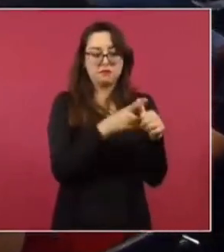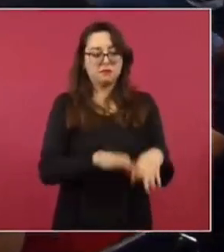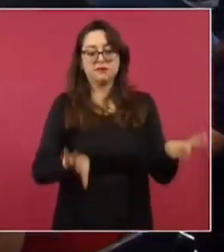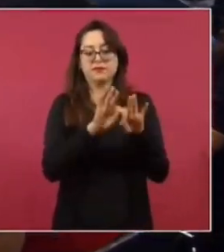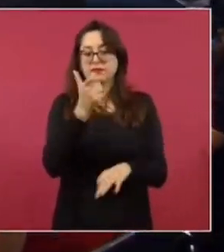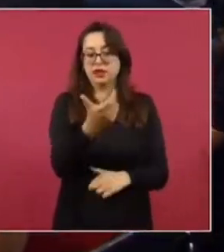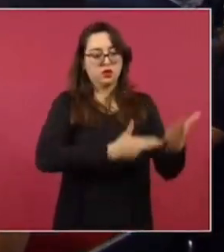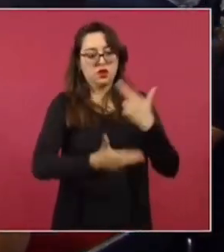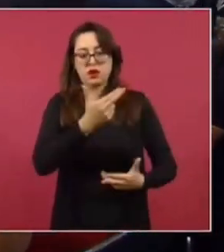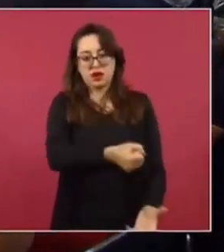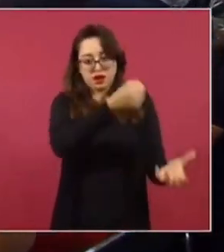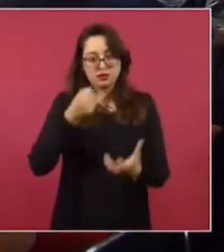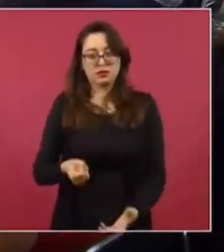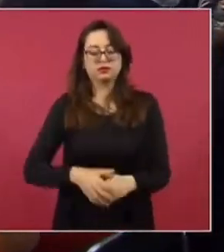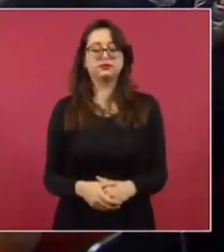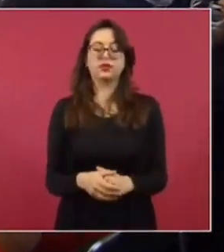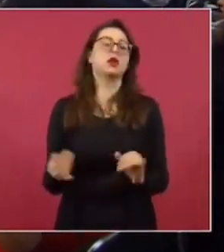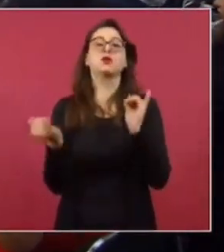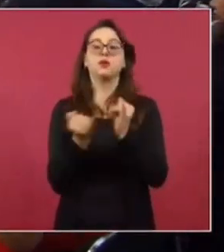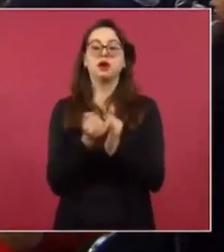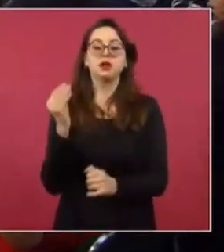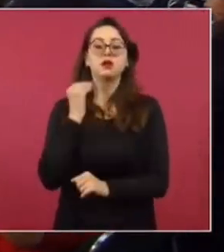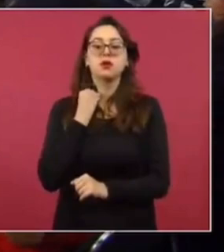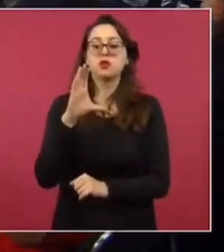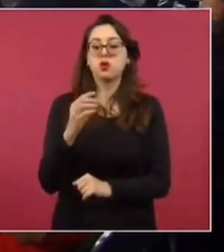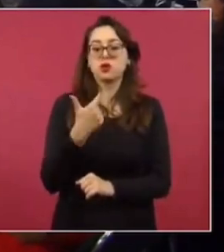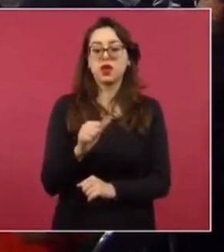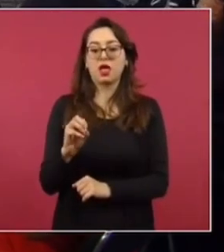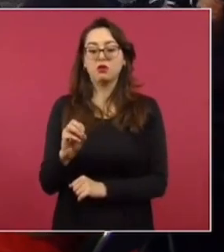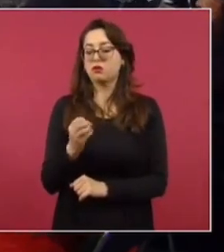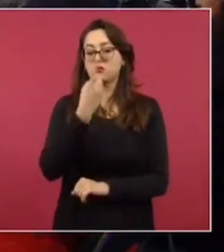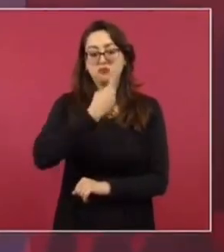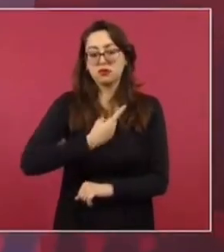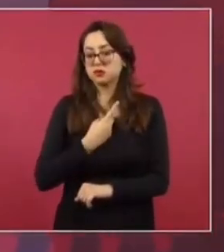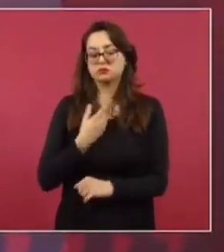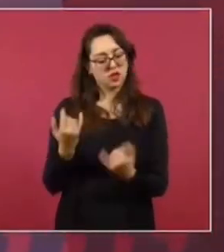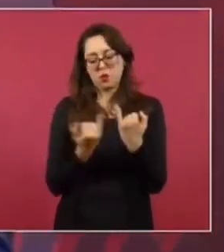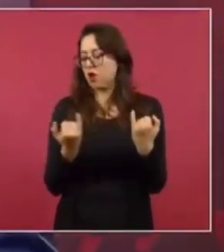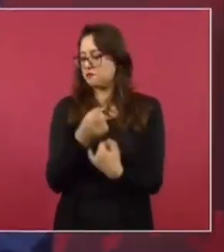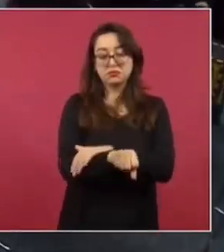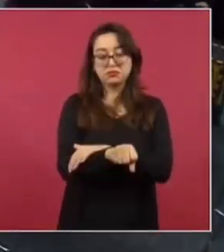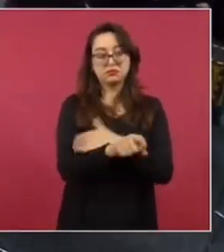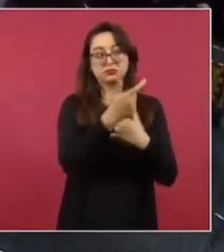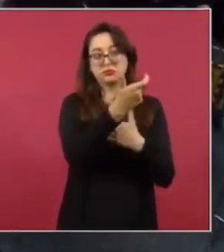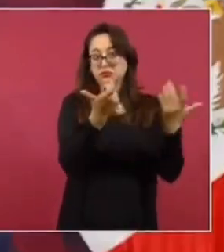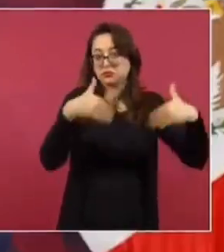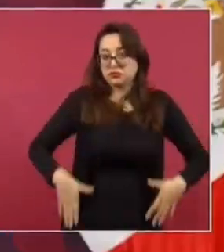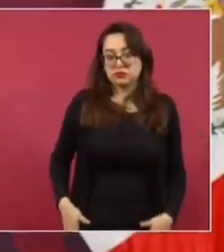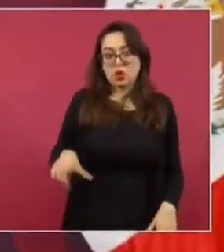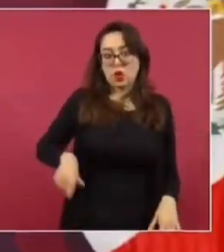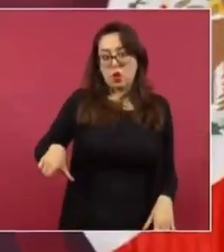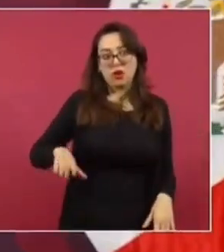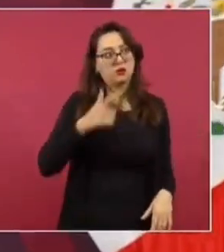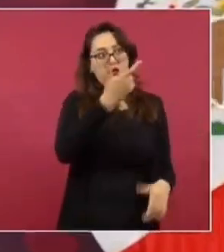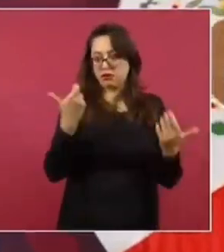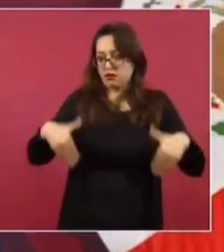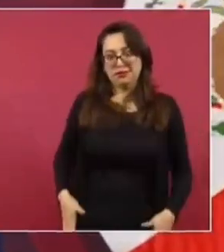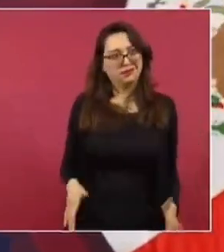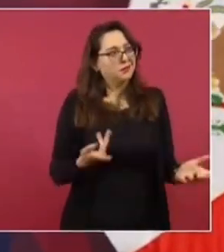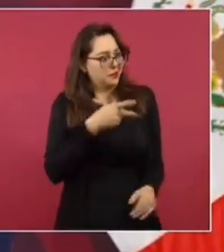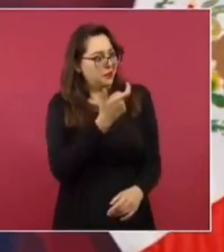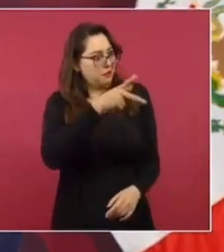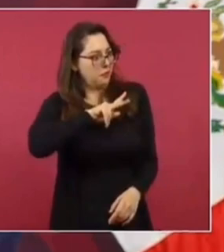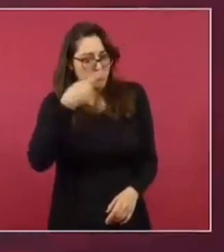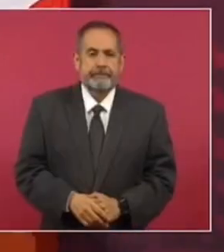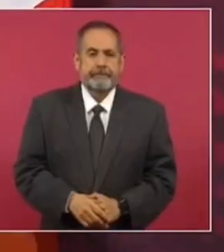lo mismo en el caso del abogado collado cuando me han pedido opinión que devuelvan el dinero Esa es mi recomendación y